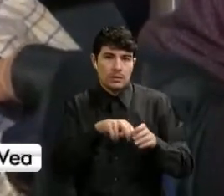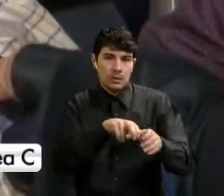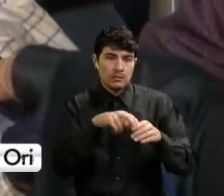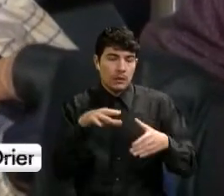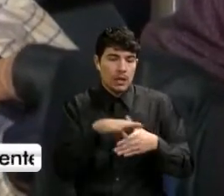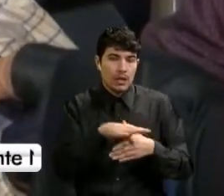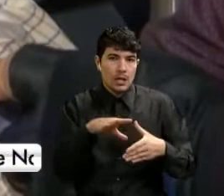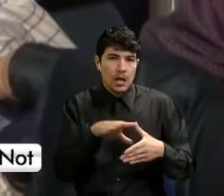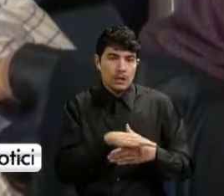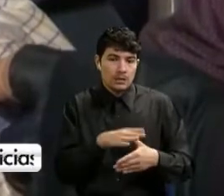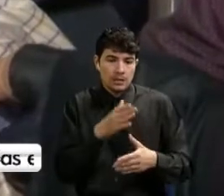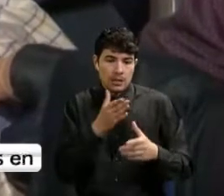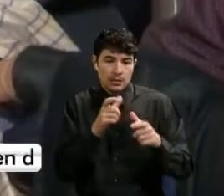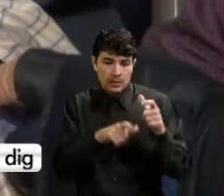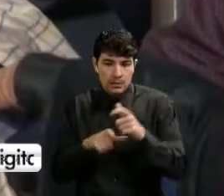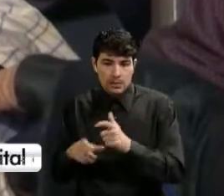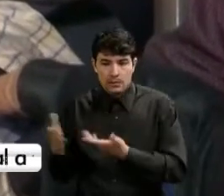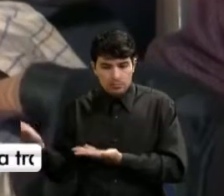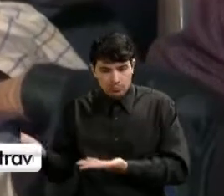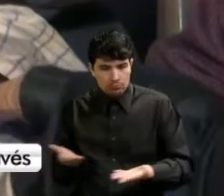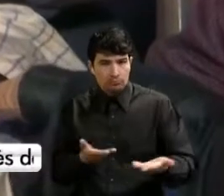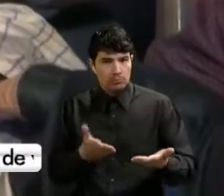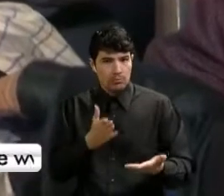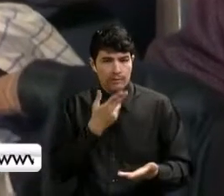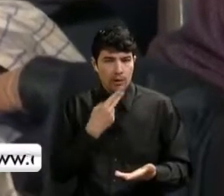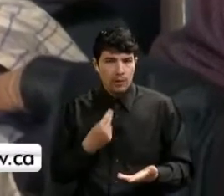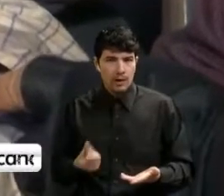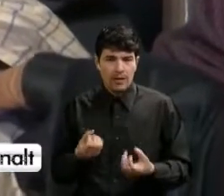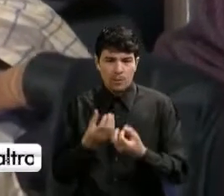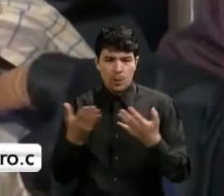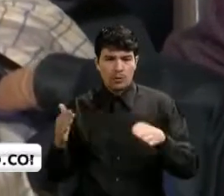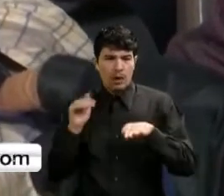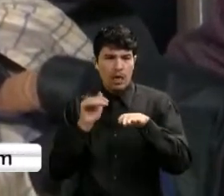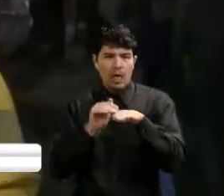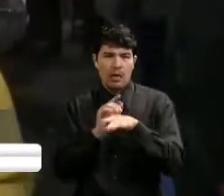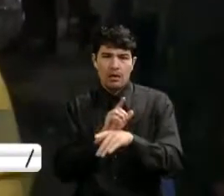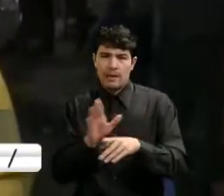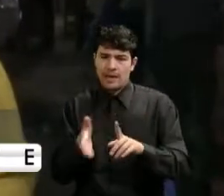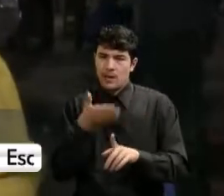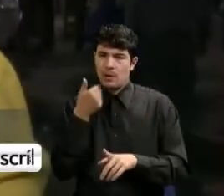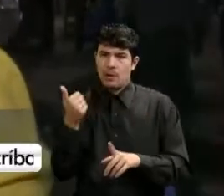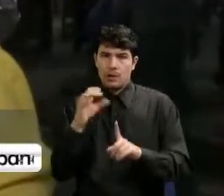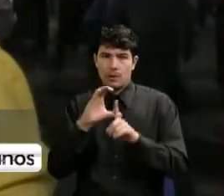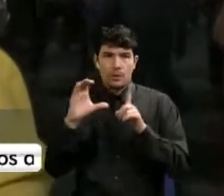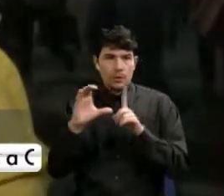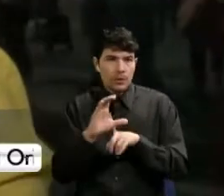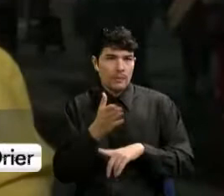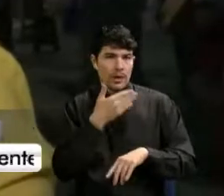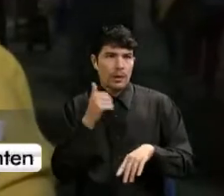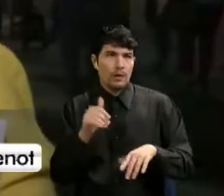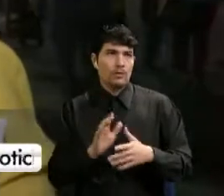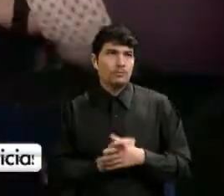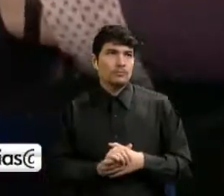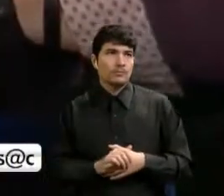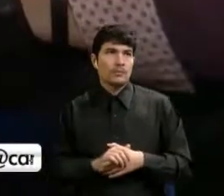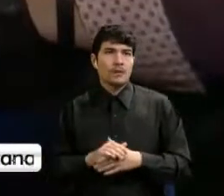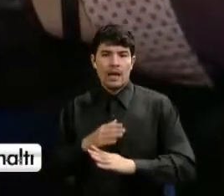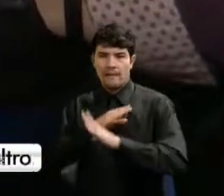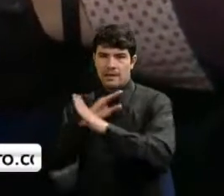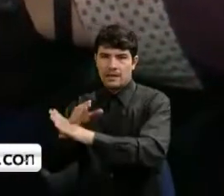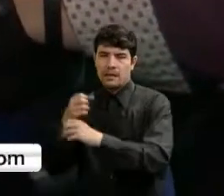para que no haya tanto trancón, no haya más cultura. Se evitan accidentes.